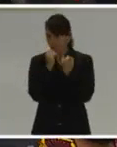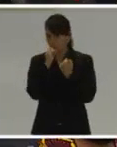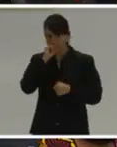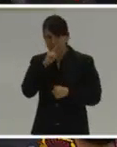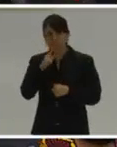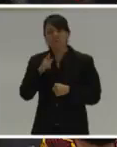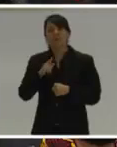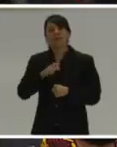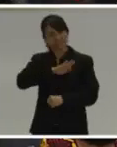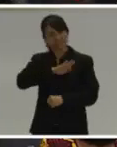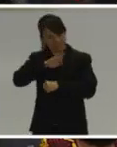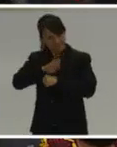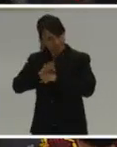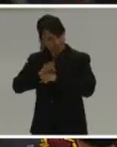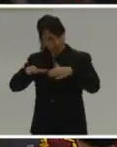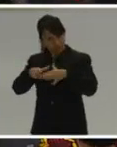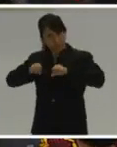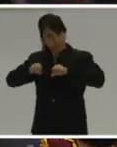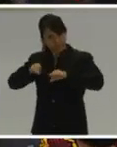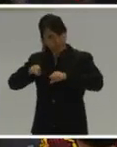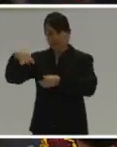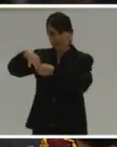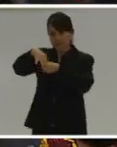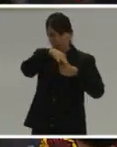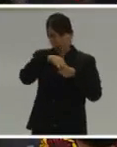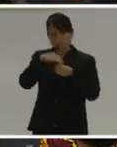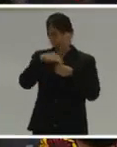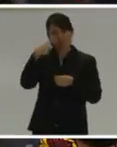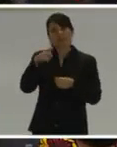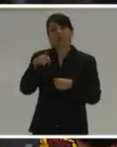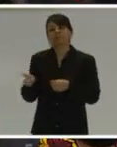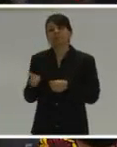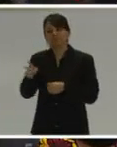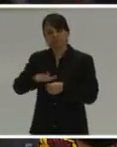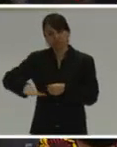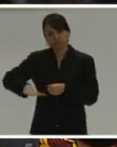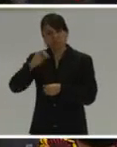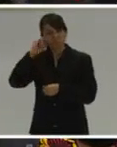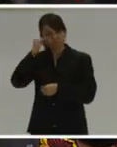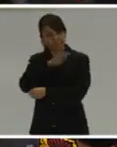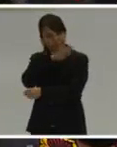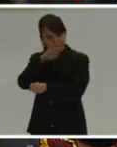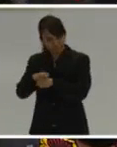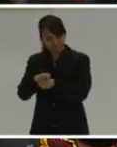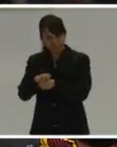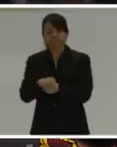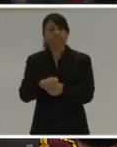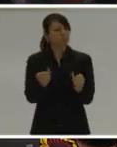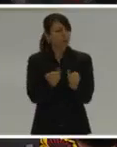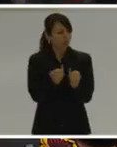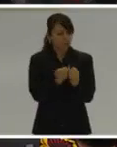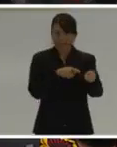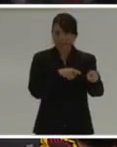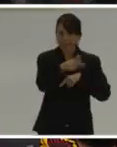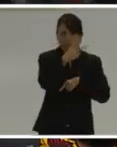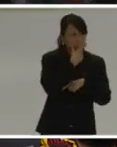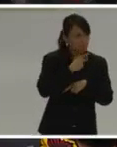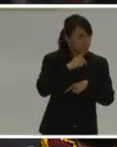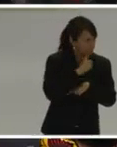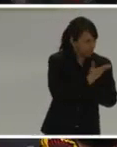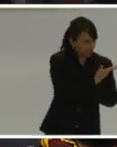Defensoría Pública Electoral de Pueblos Indígenas. Y saludar hermanos y hermanas a